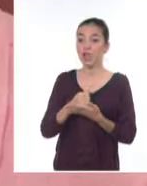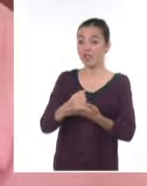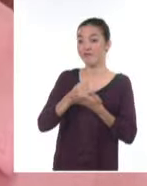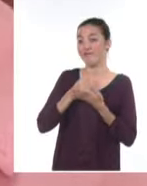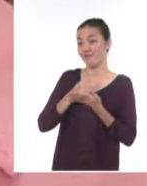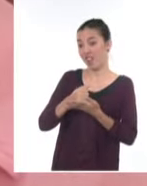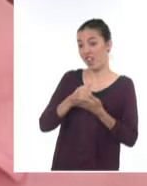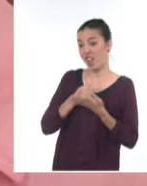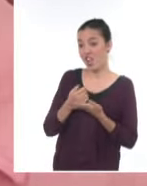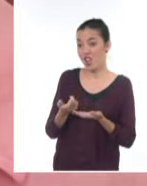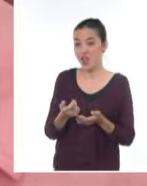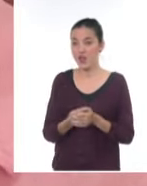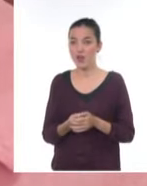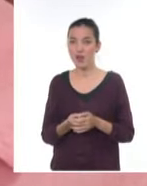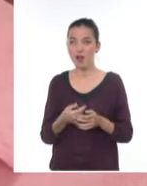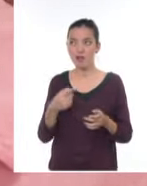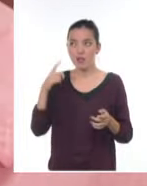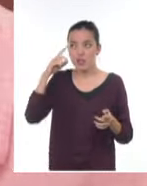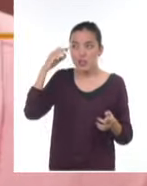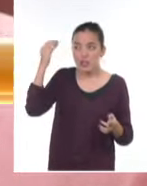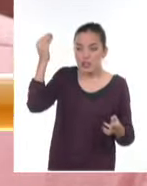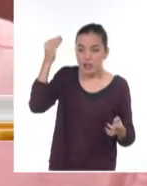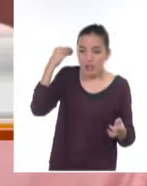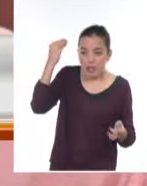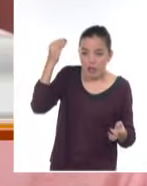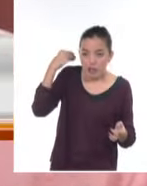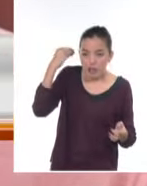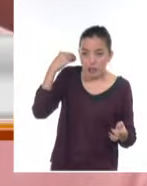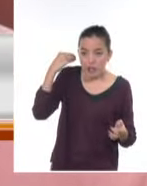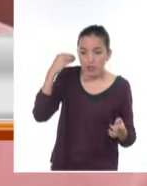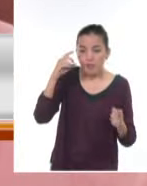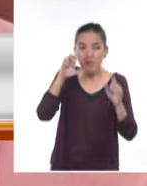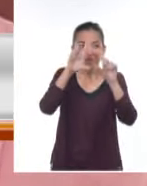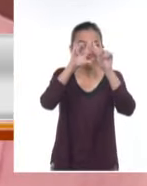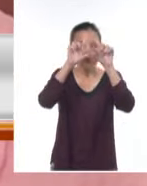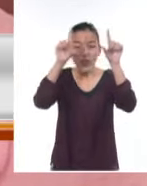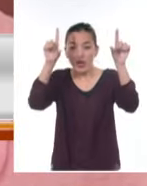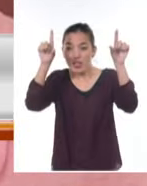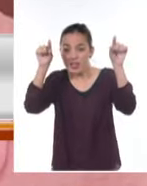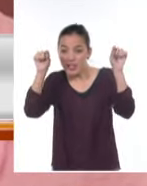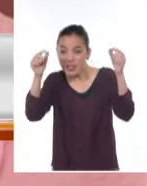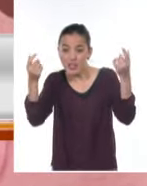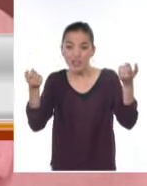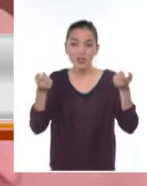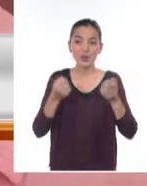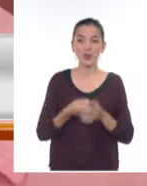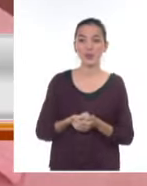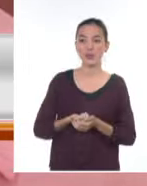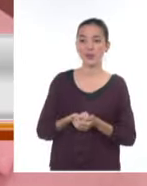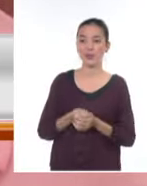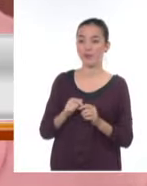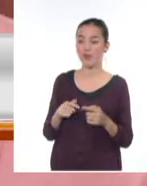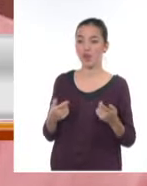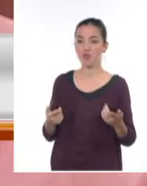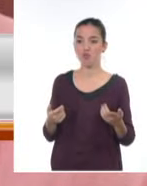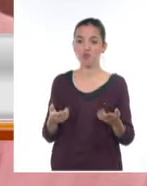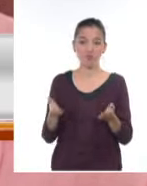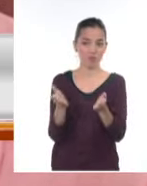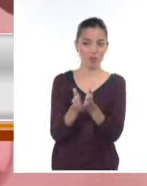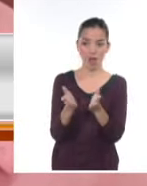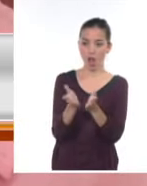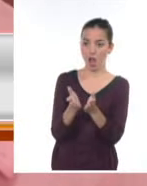todo actualizarnos en materia de conceptos, pero más aún, tendremos la posibilidad de estudiar nuevas narrativas,